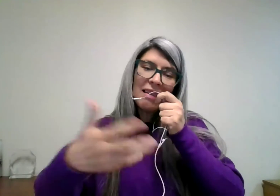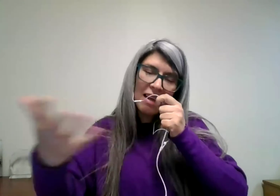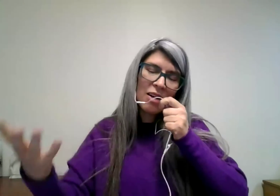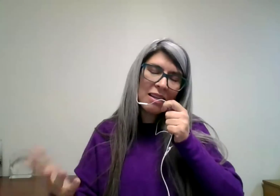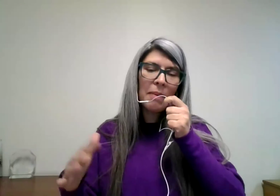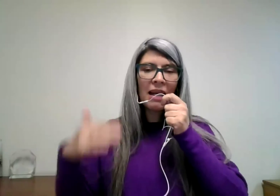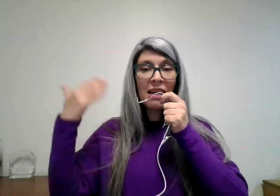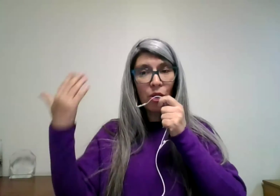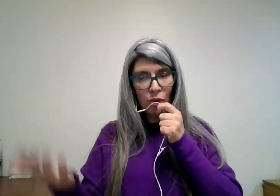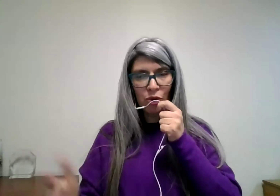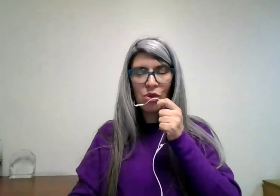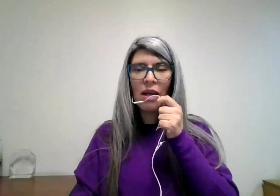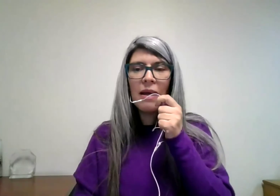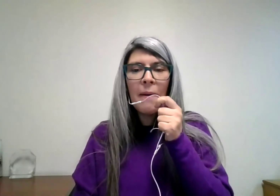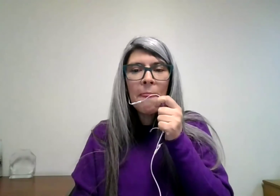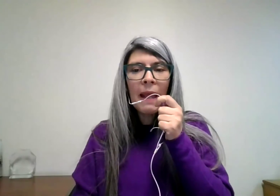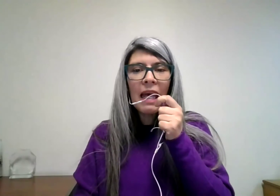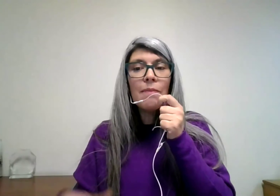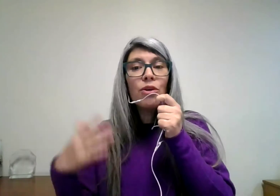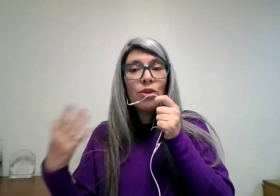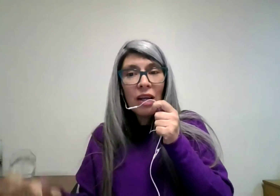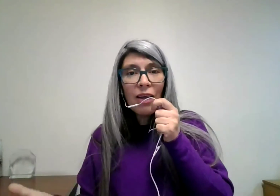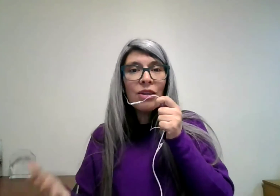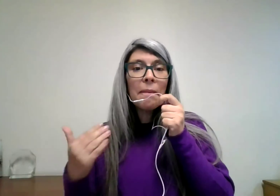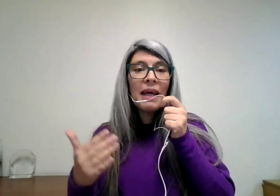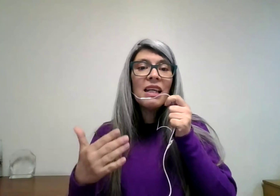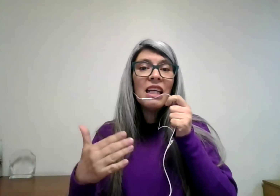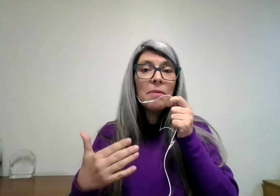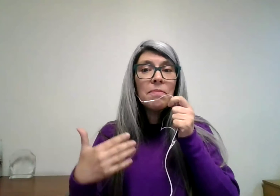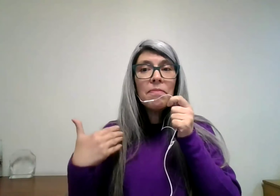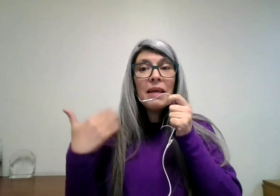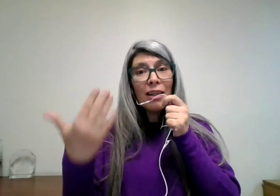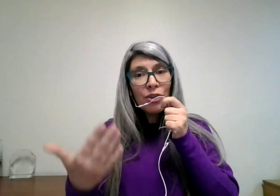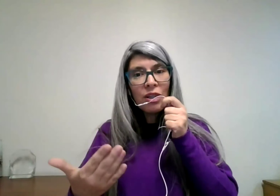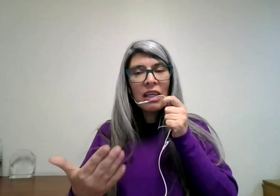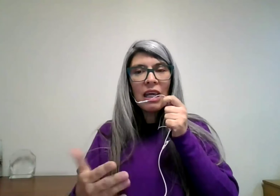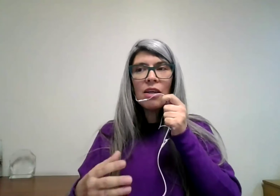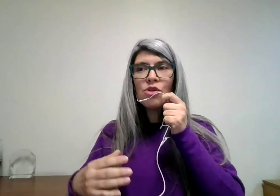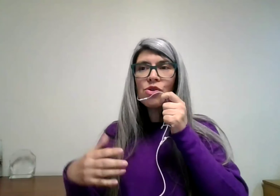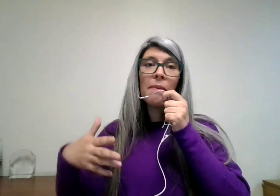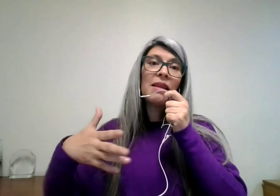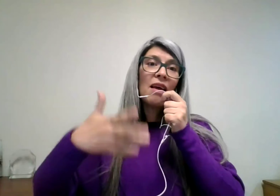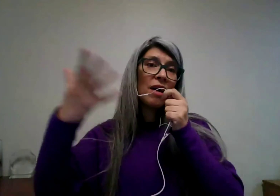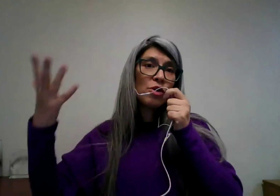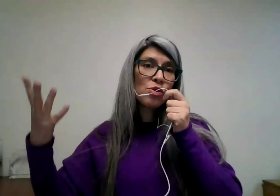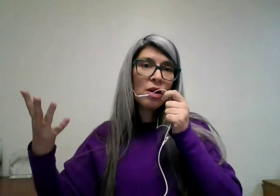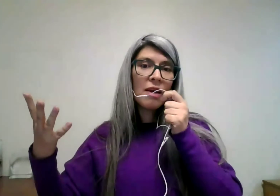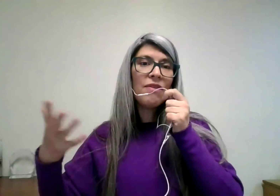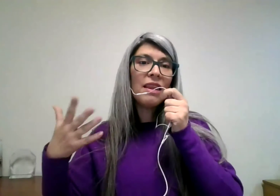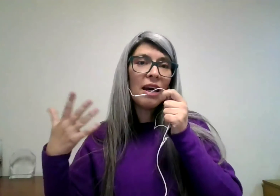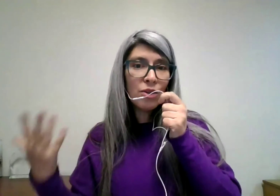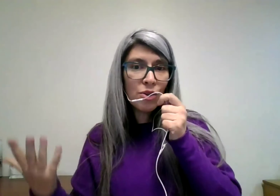sordas entre pares y adultos. Y por otro lado, también ir viendo que no solamente hay